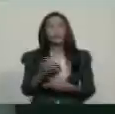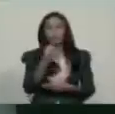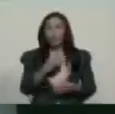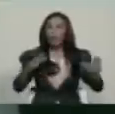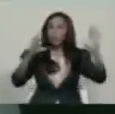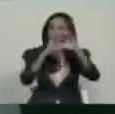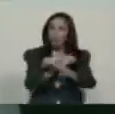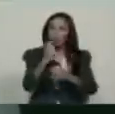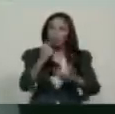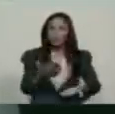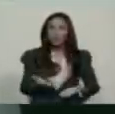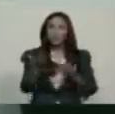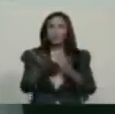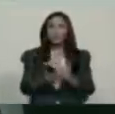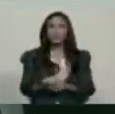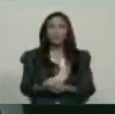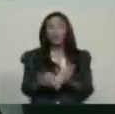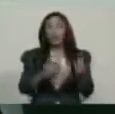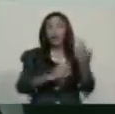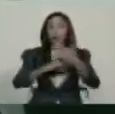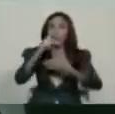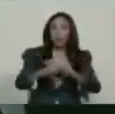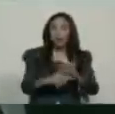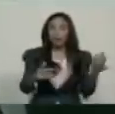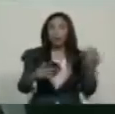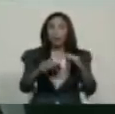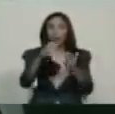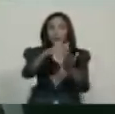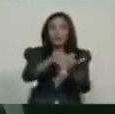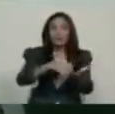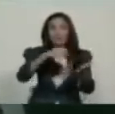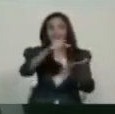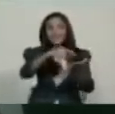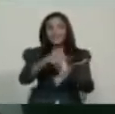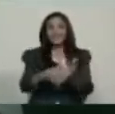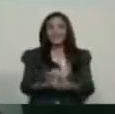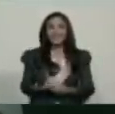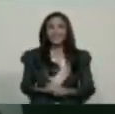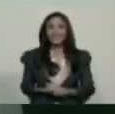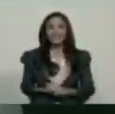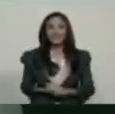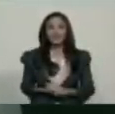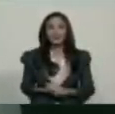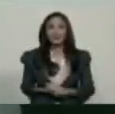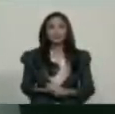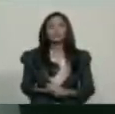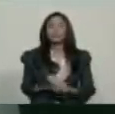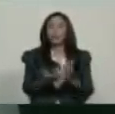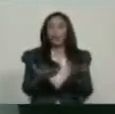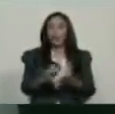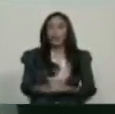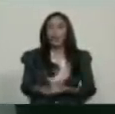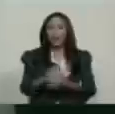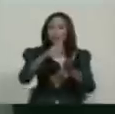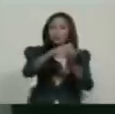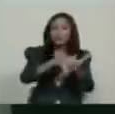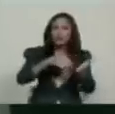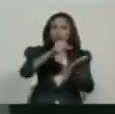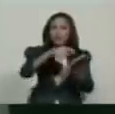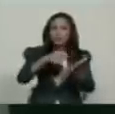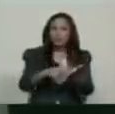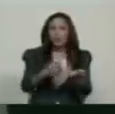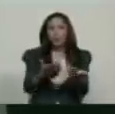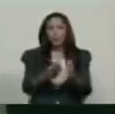plan nacional de siembra es que toda esa inversión va a ser en petro. O sea, es una siembra doble.